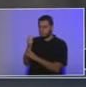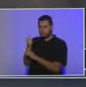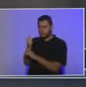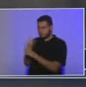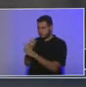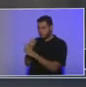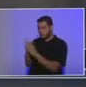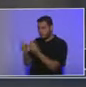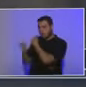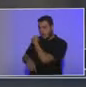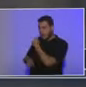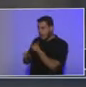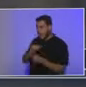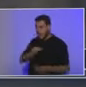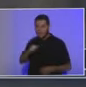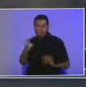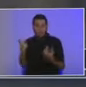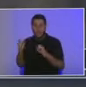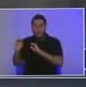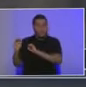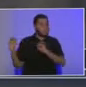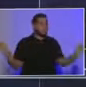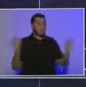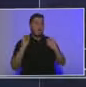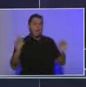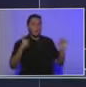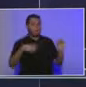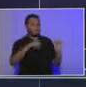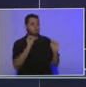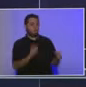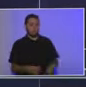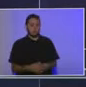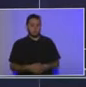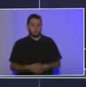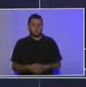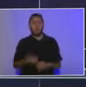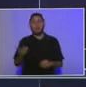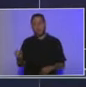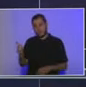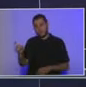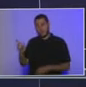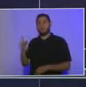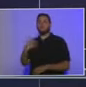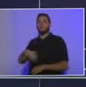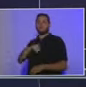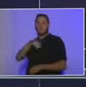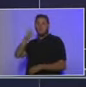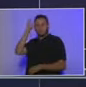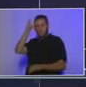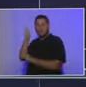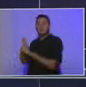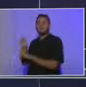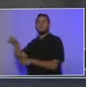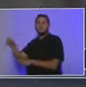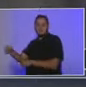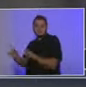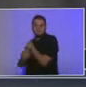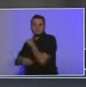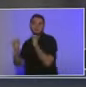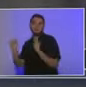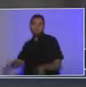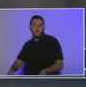Si son participantes activos, el dueño del gallo que estaba peleando ahí sí tiene una responsabilidad. Y claro, con el gallo ensangrentado en la mano. El que